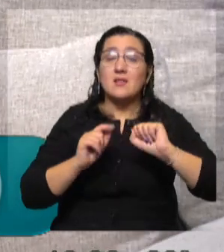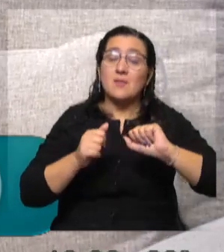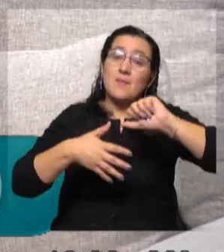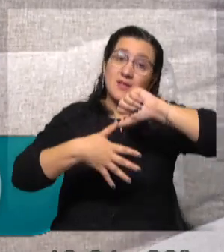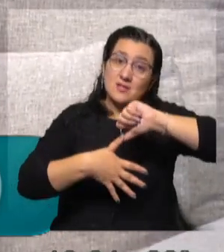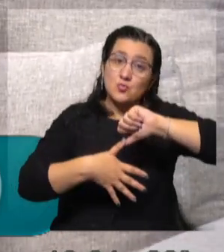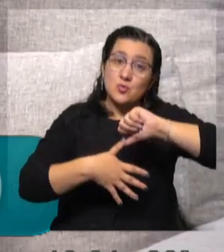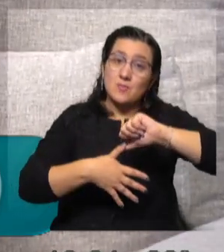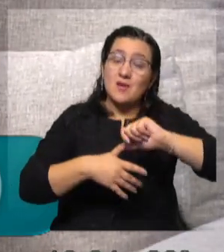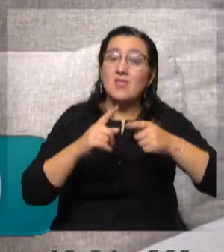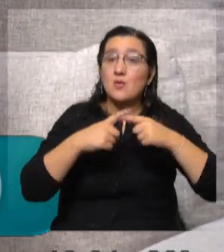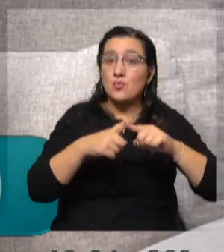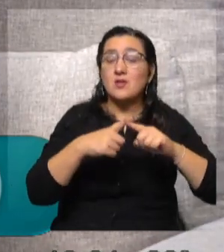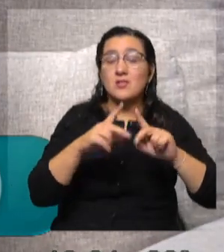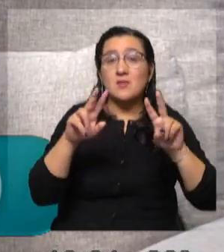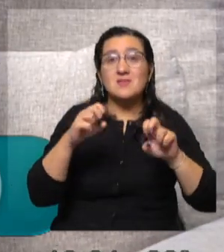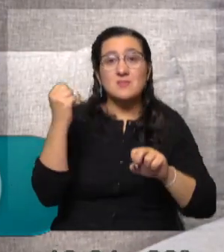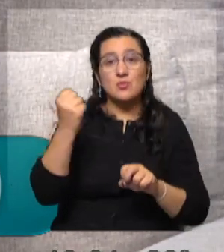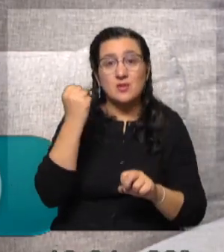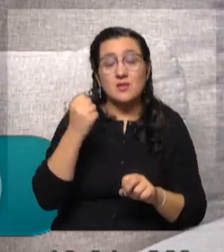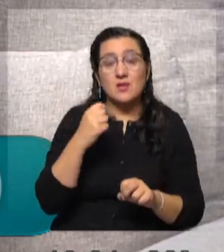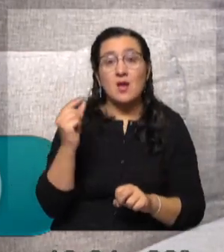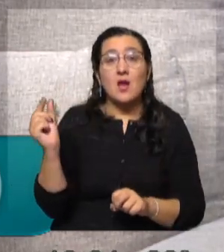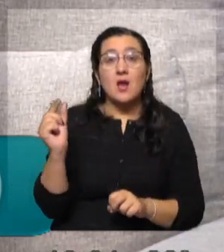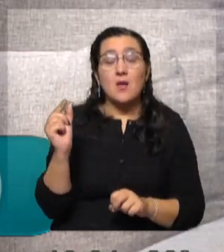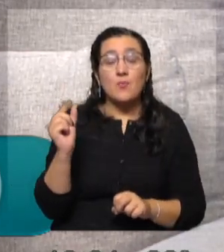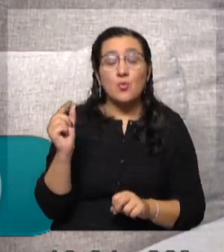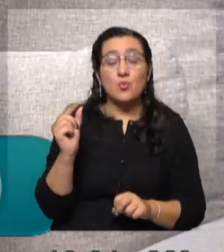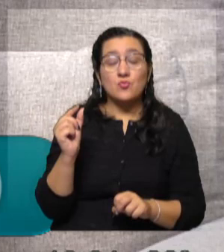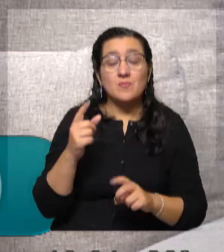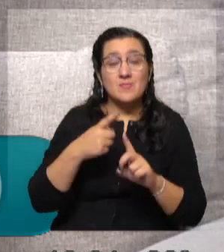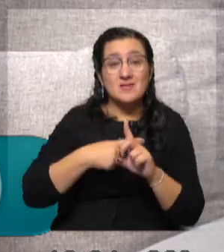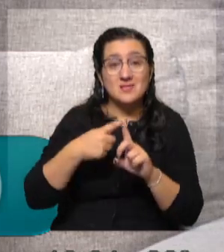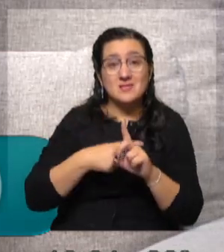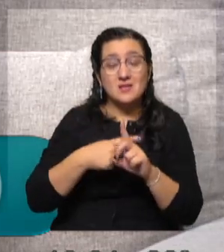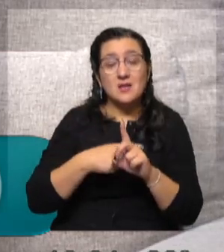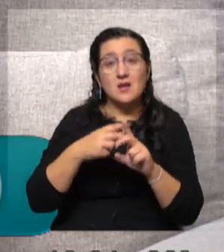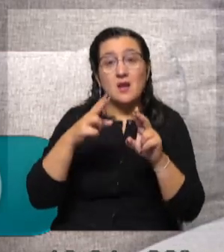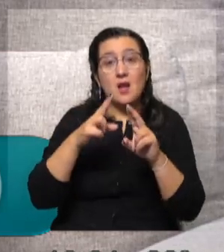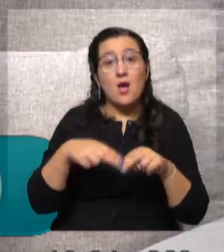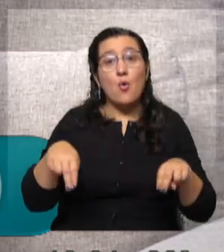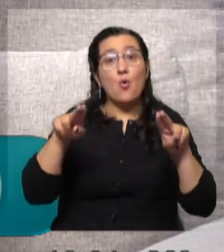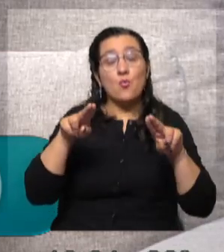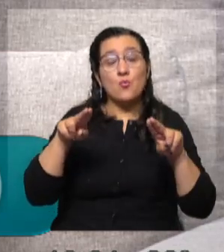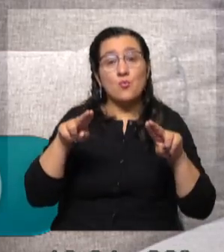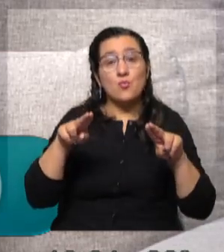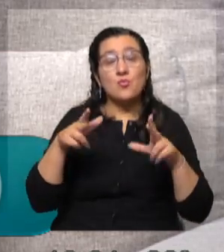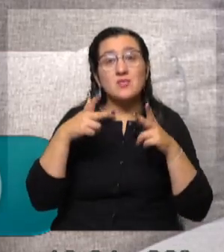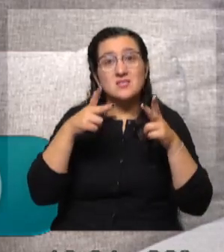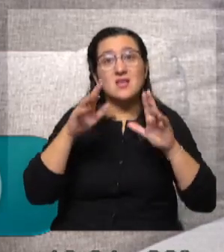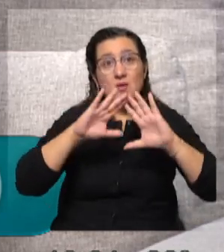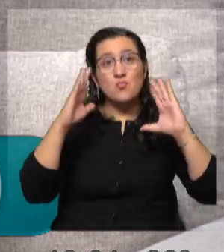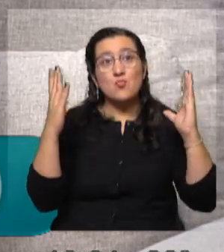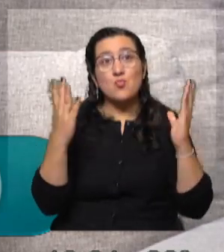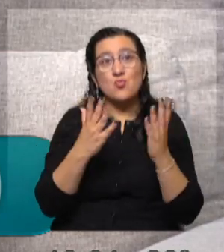para discutir temas claves dentro de unos meses las Naciones Unidas convoca la Cumbre del futuro el secretario general de Naciones Unidas dice que el mundo está